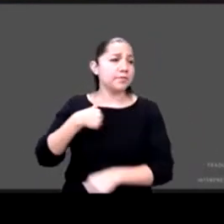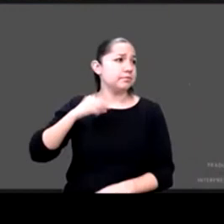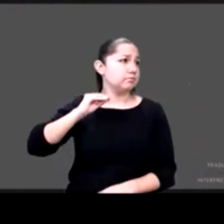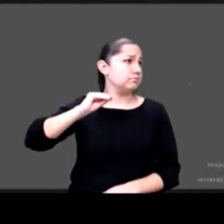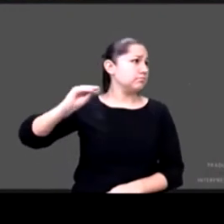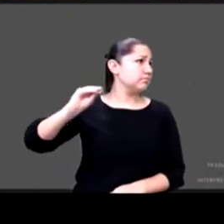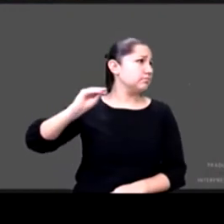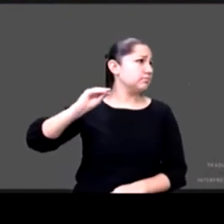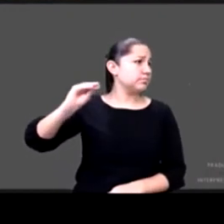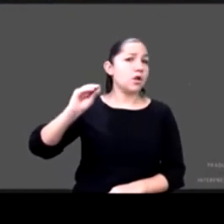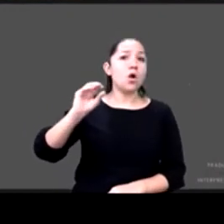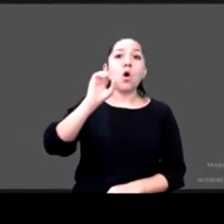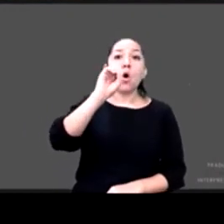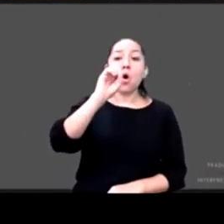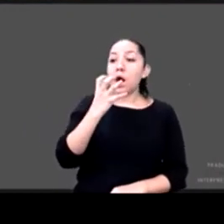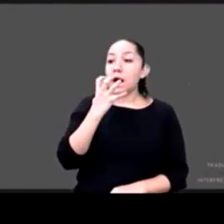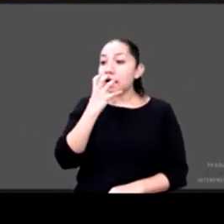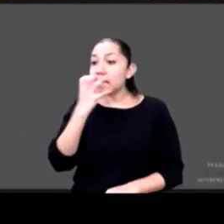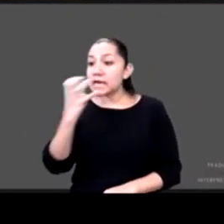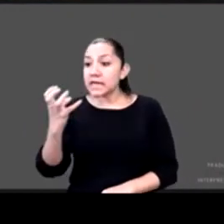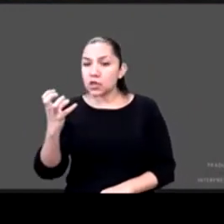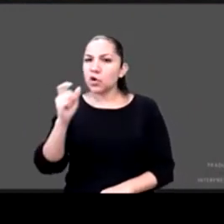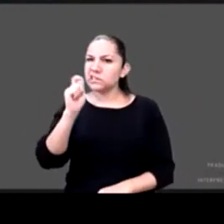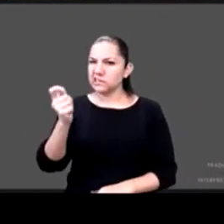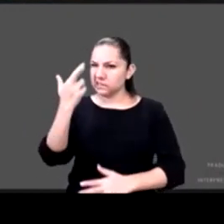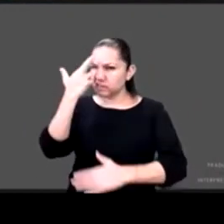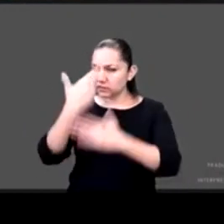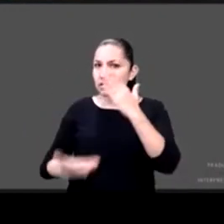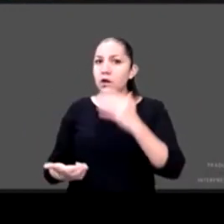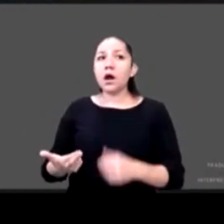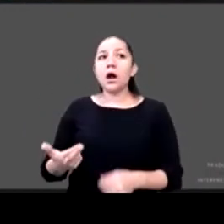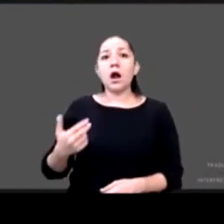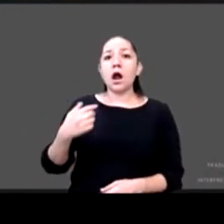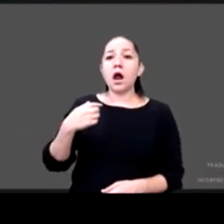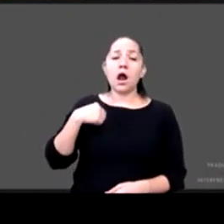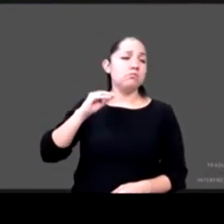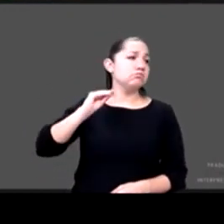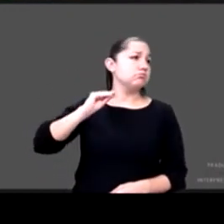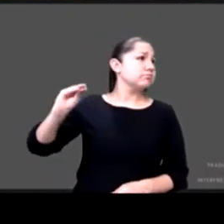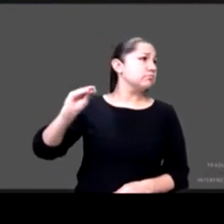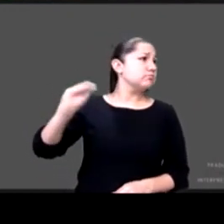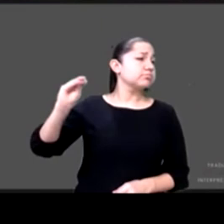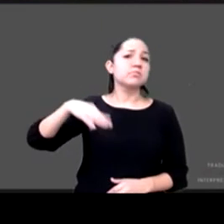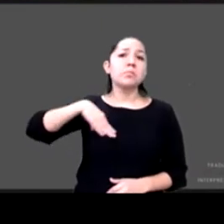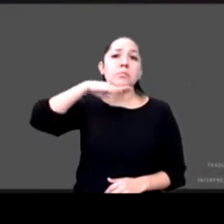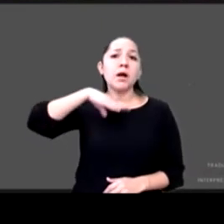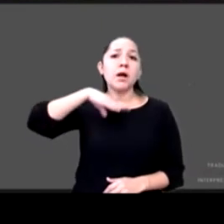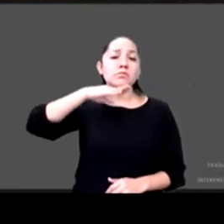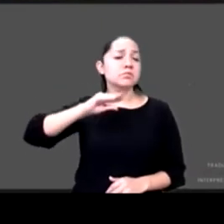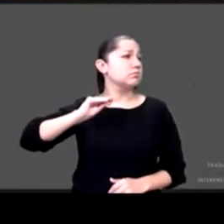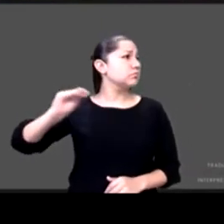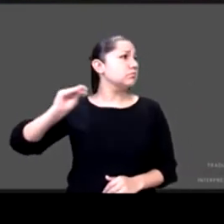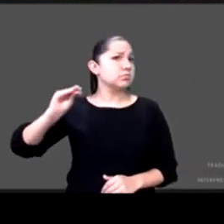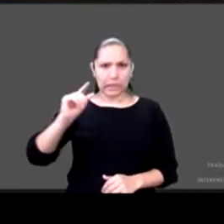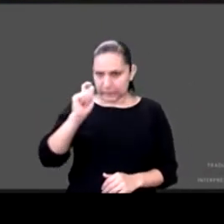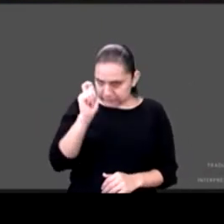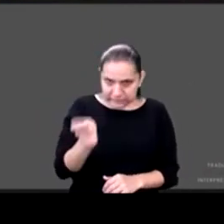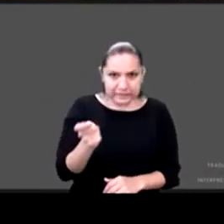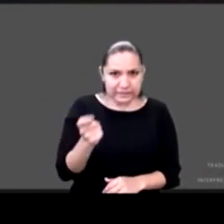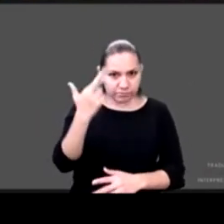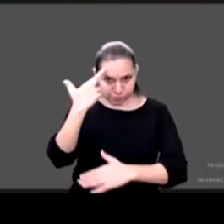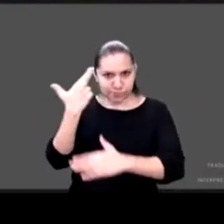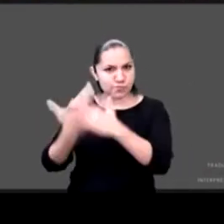el silencio. El no canalizar estas emociones y tragárnosla va minando sin duda